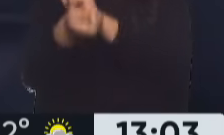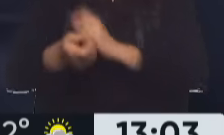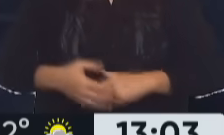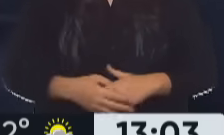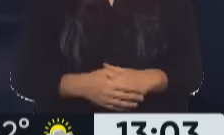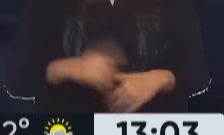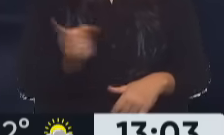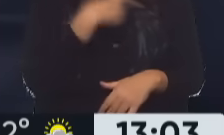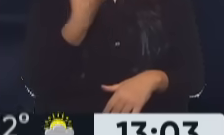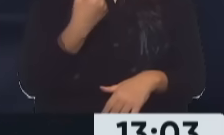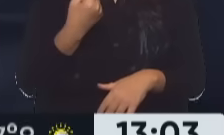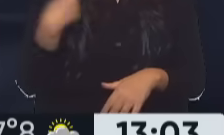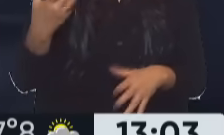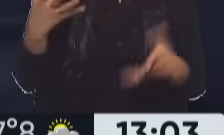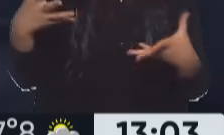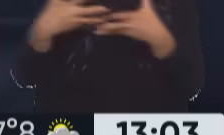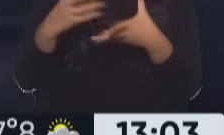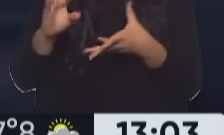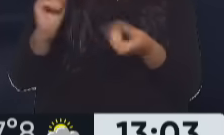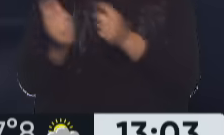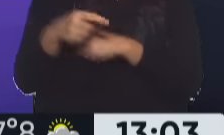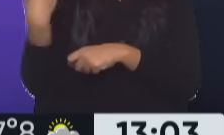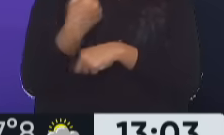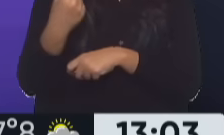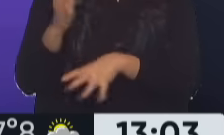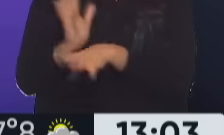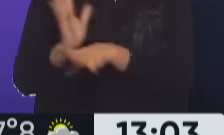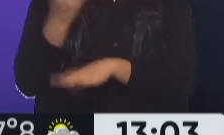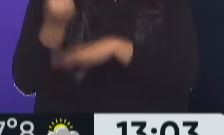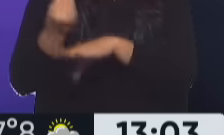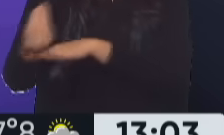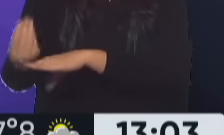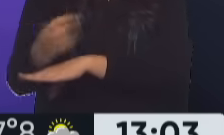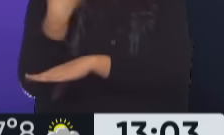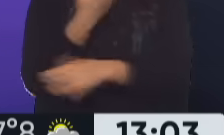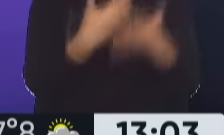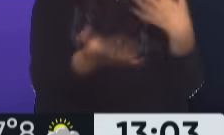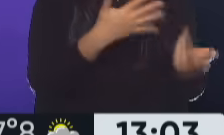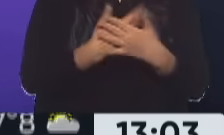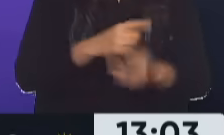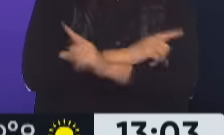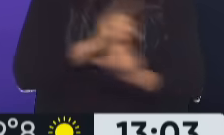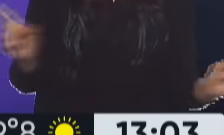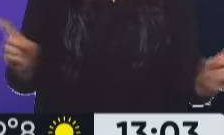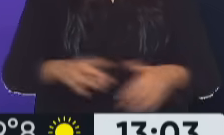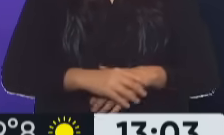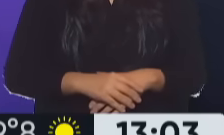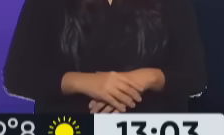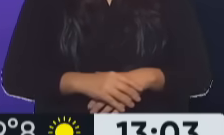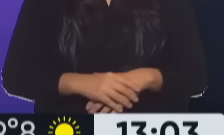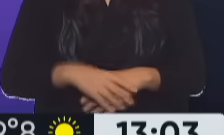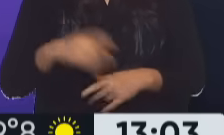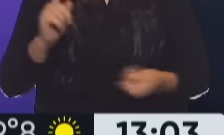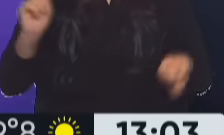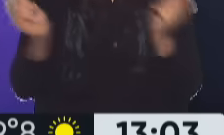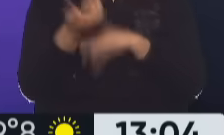Nosotros representamos parte de ese cambio. Tenemos la obligación de no ser neutrales. No negociamos el cambio